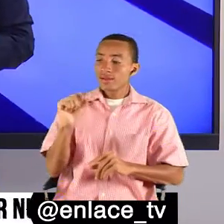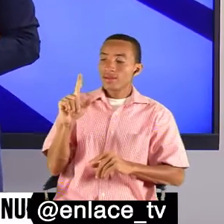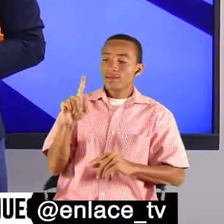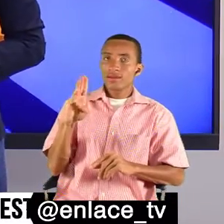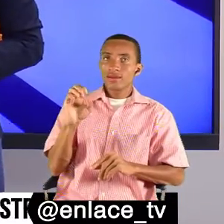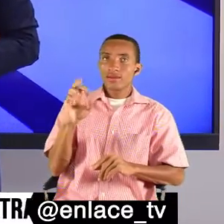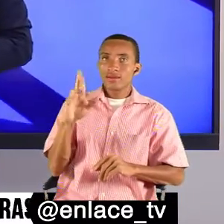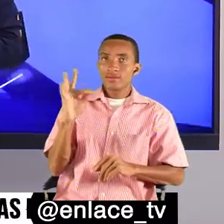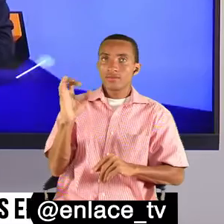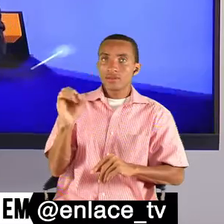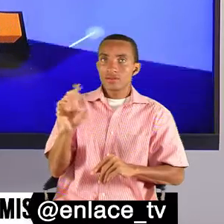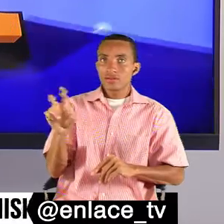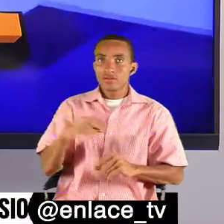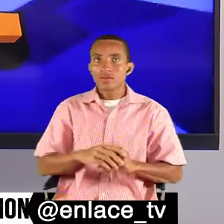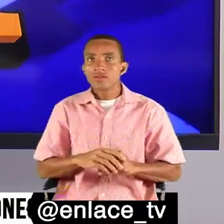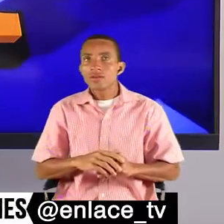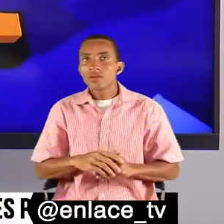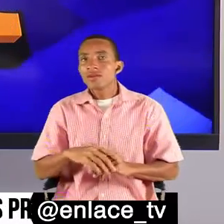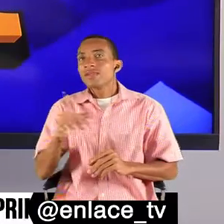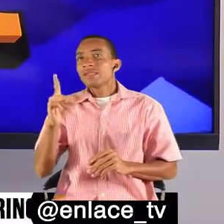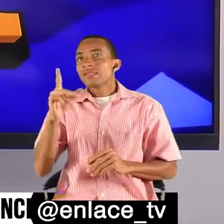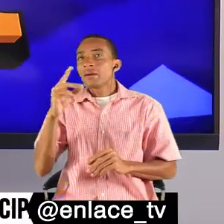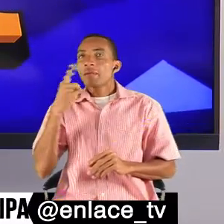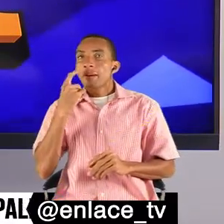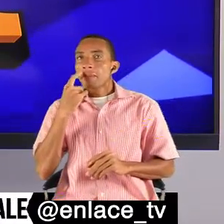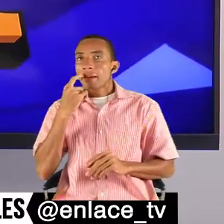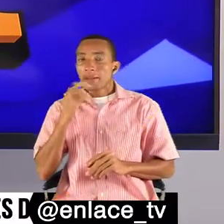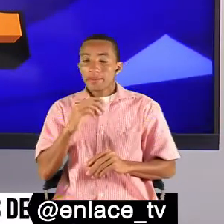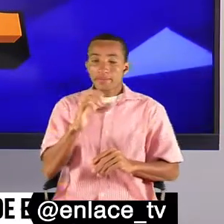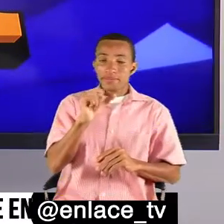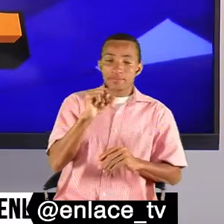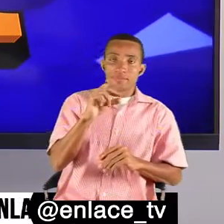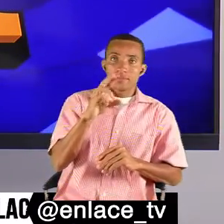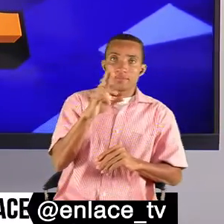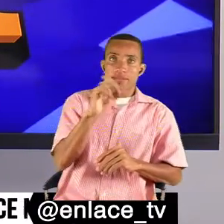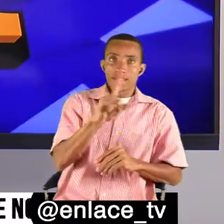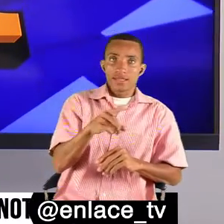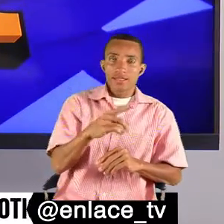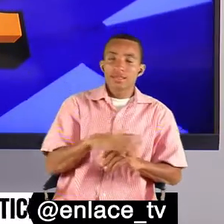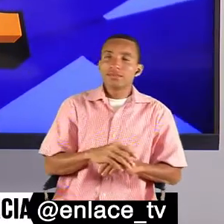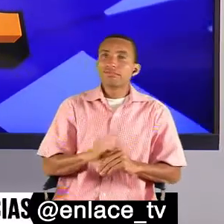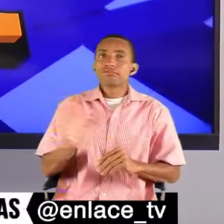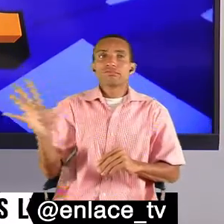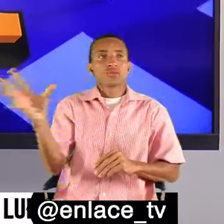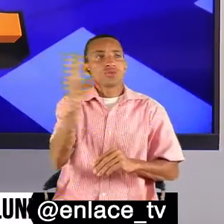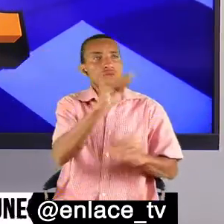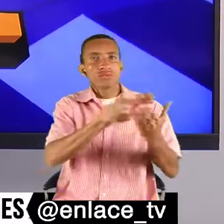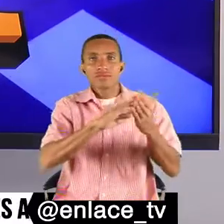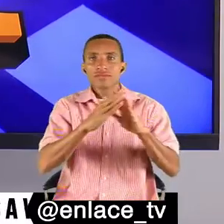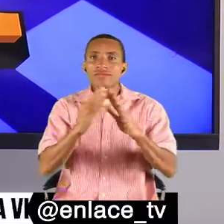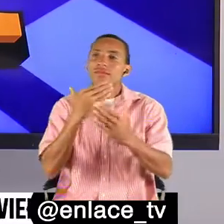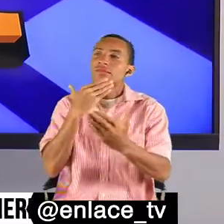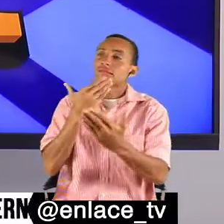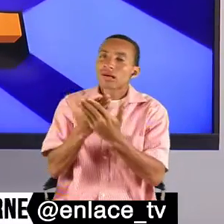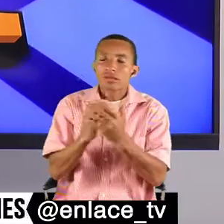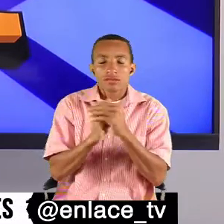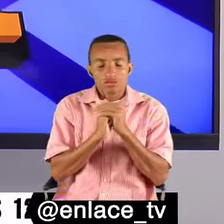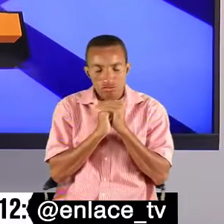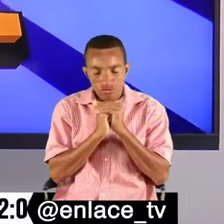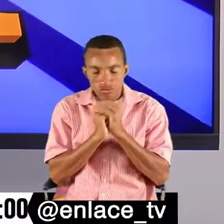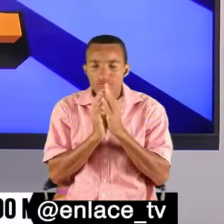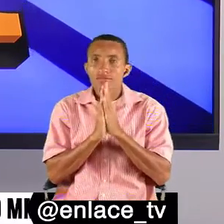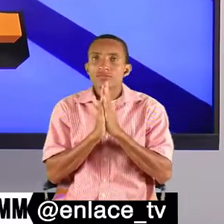Carlos Andrés González Mebarak y quien sufrió un aparatoso accidente hace algunos días. Ha agradecido a la comunidad sus oraciones y se ha mostrado